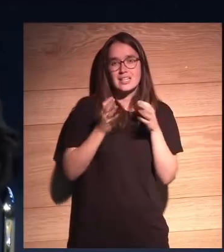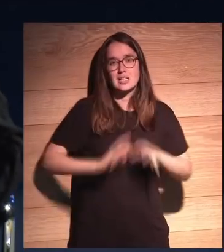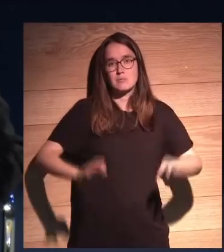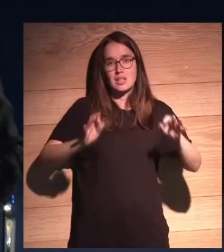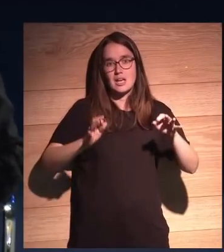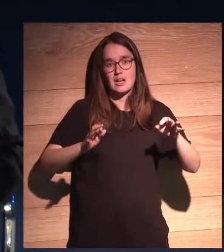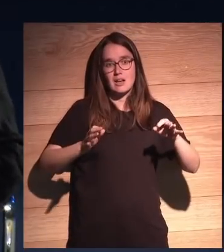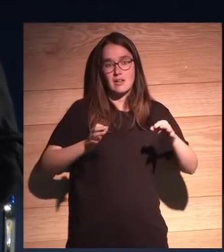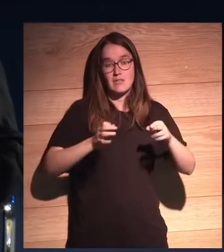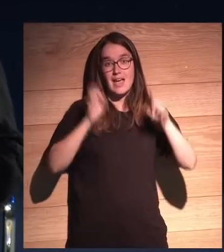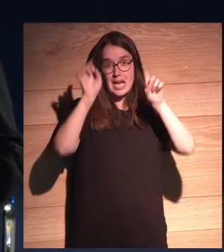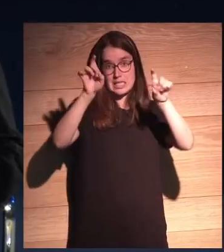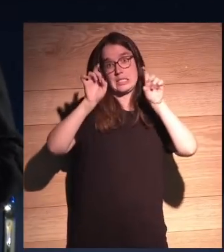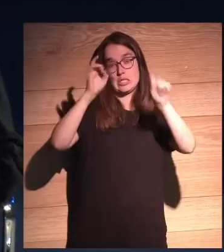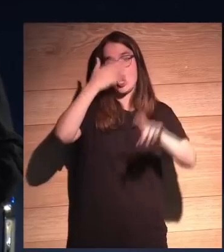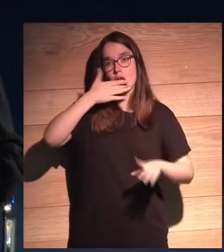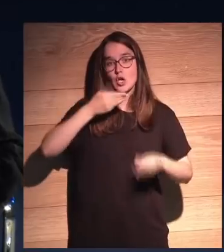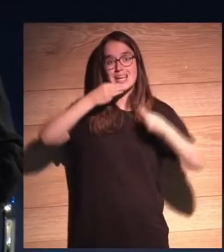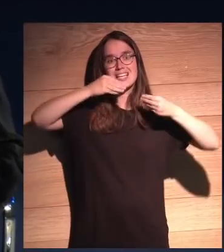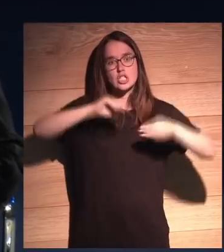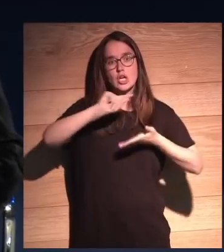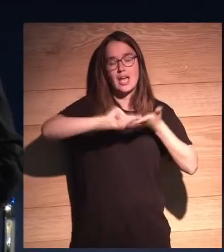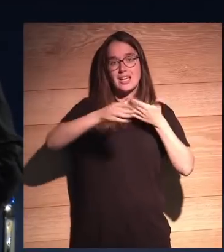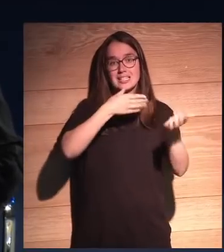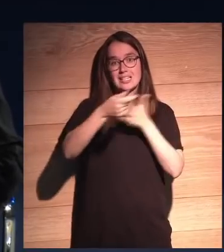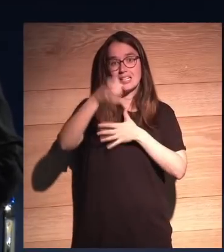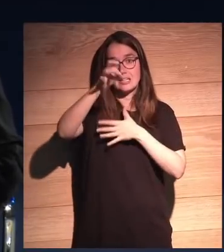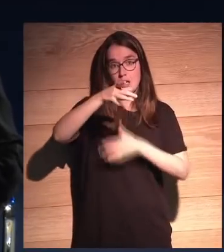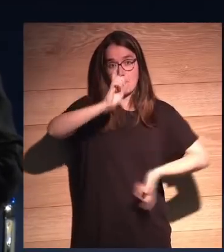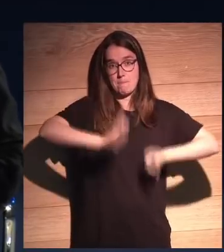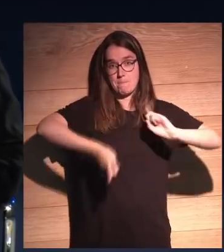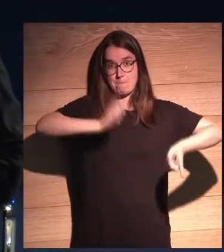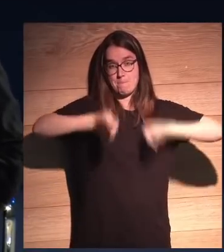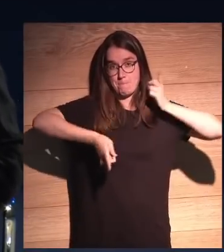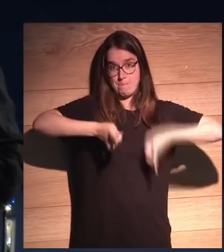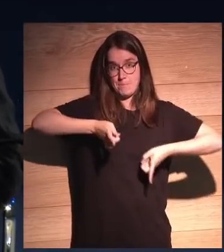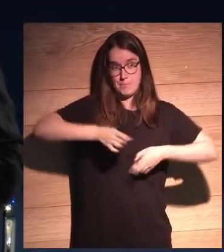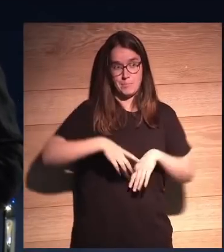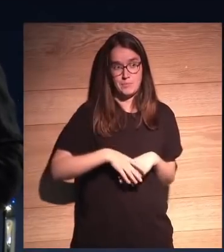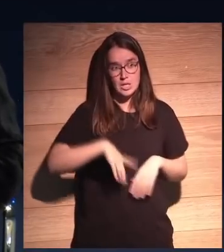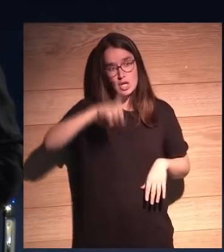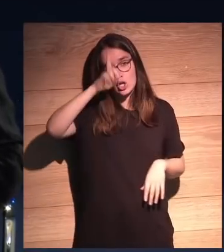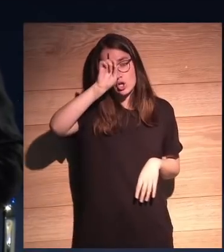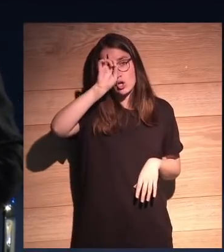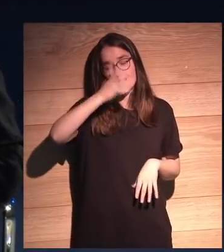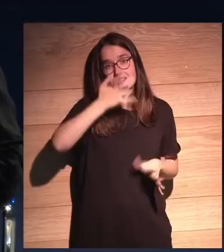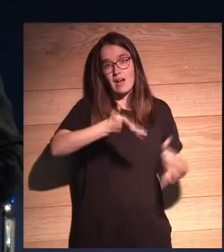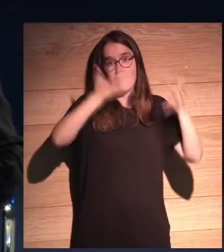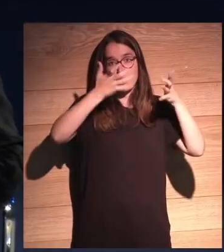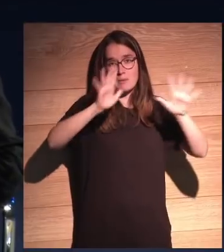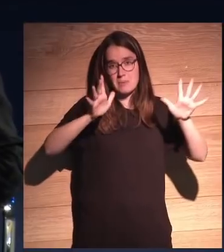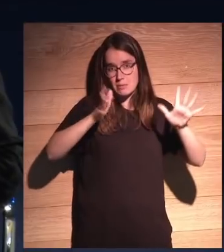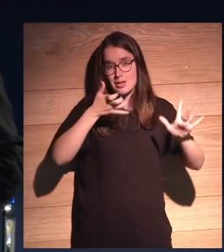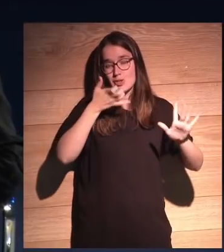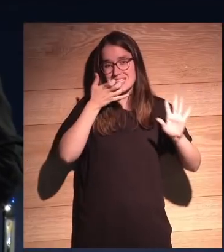del sistema de enseñanza, es la historia escrita por los dominadores. No sé si son solamente vencedores,